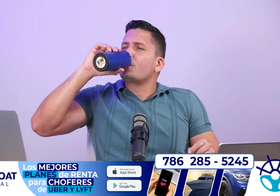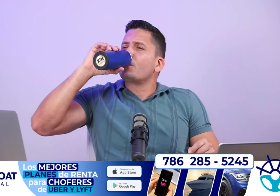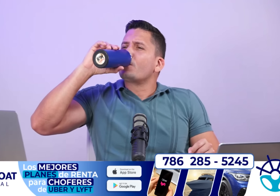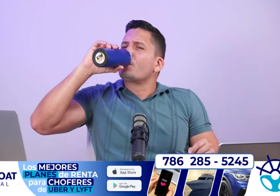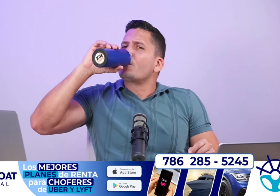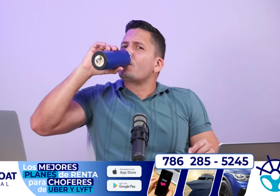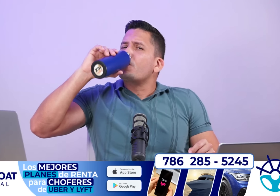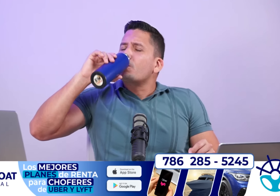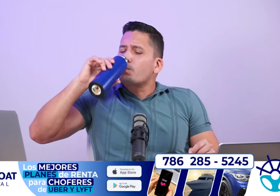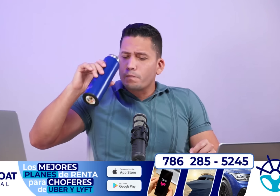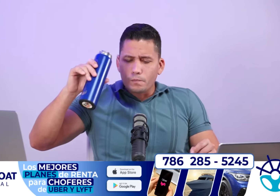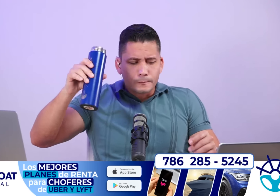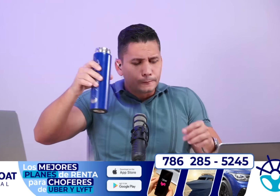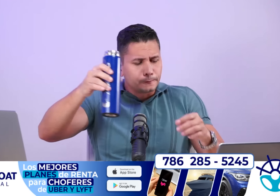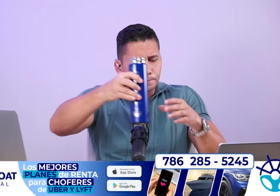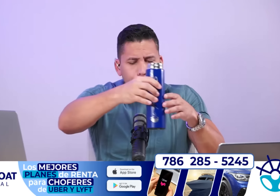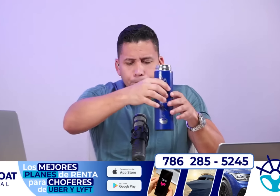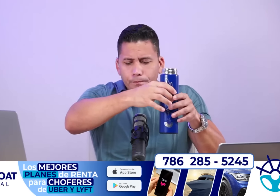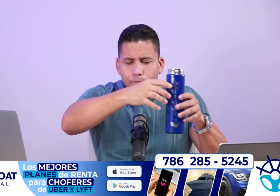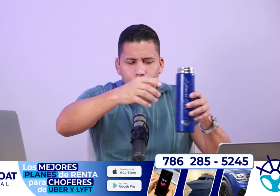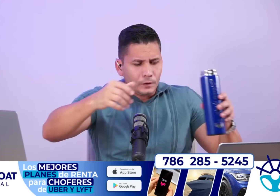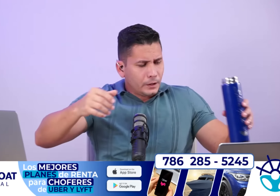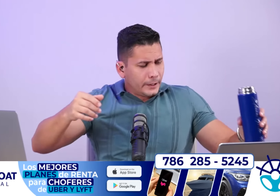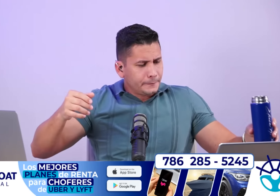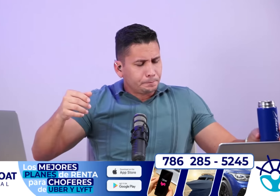aquí mm